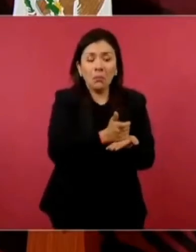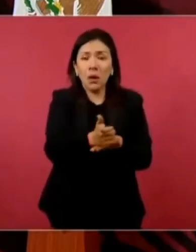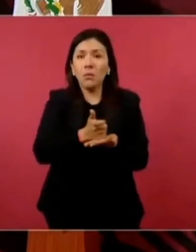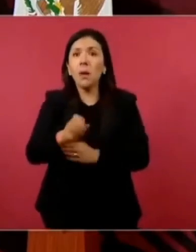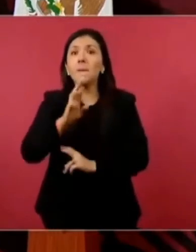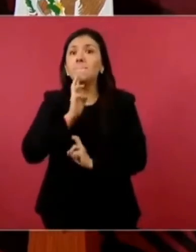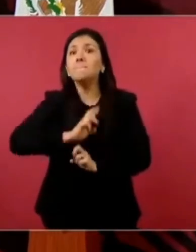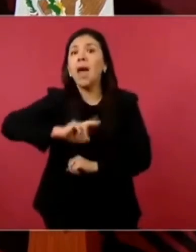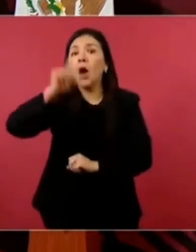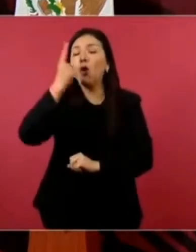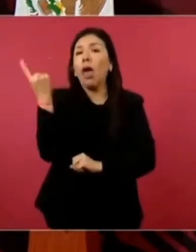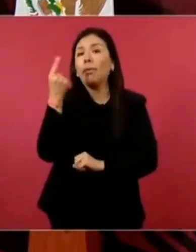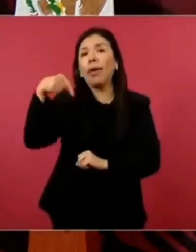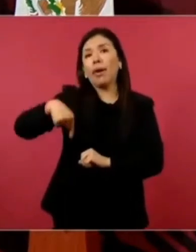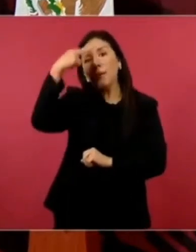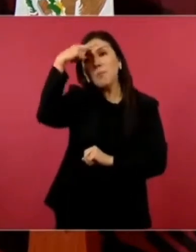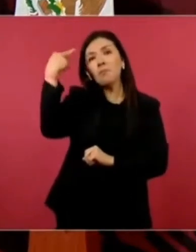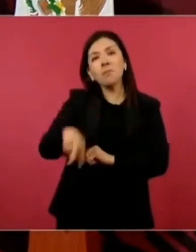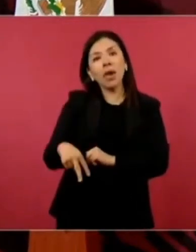que México.